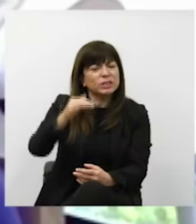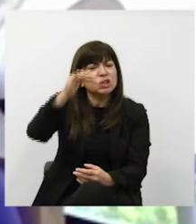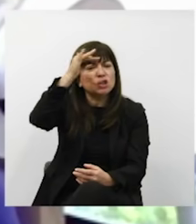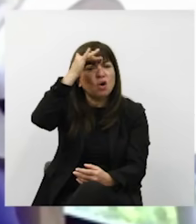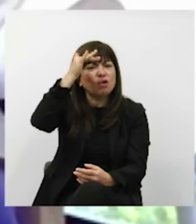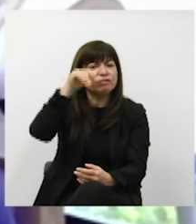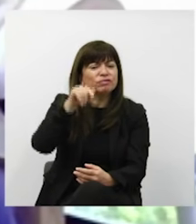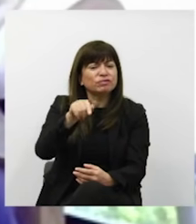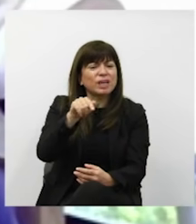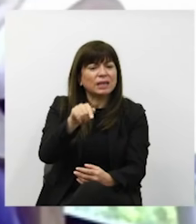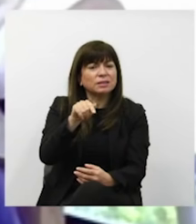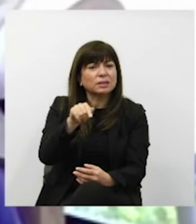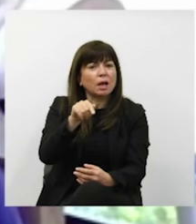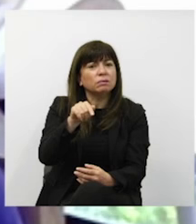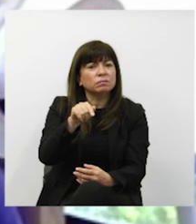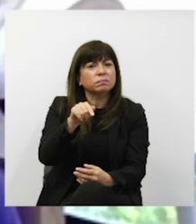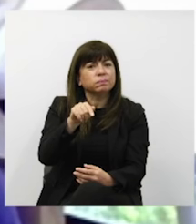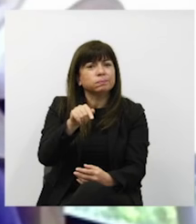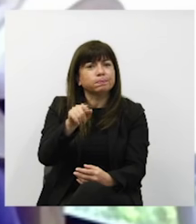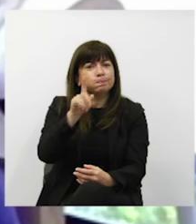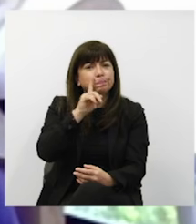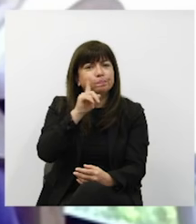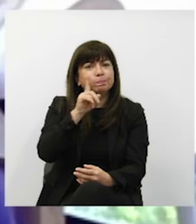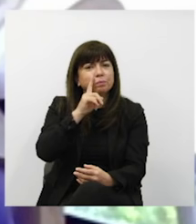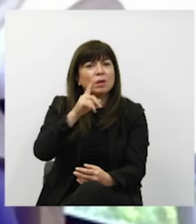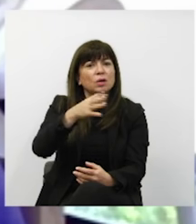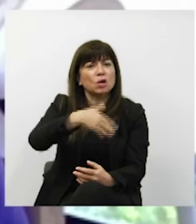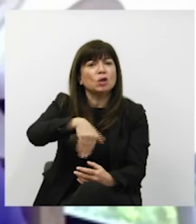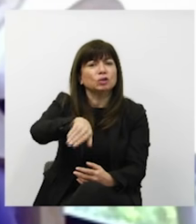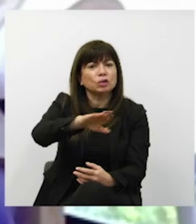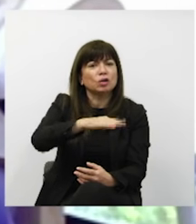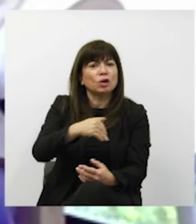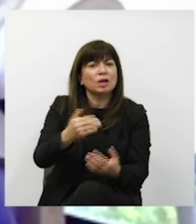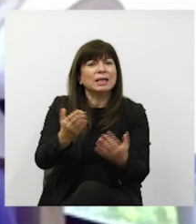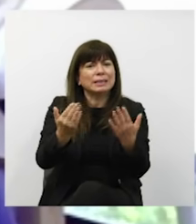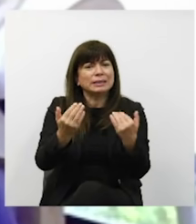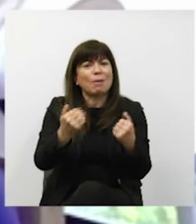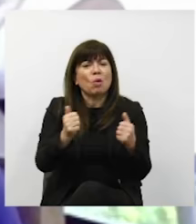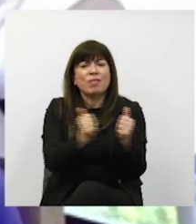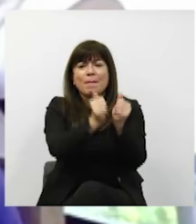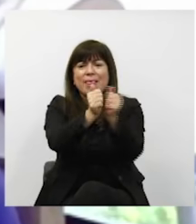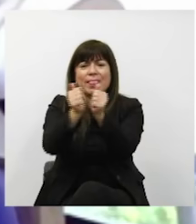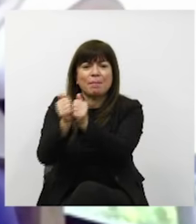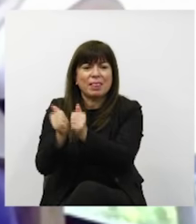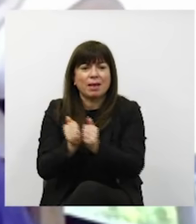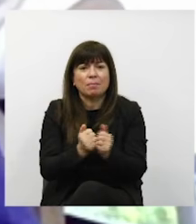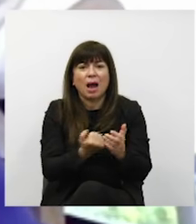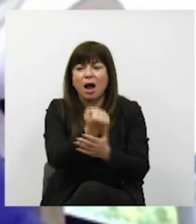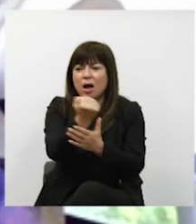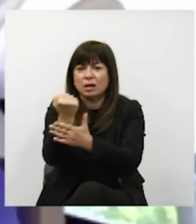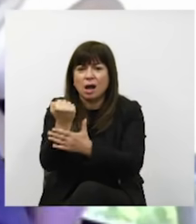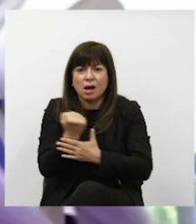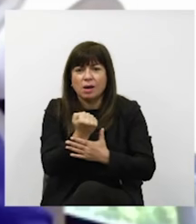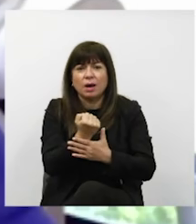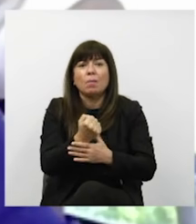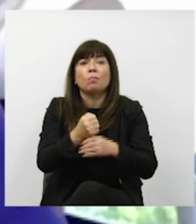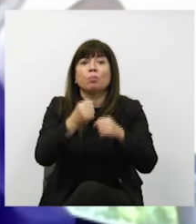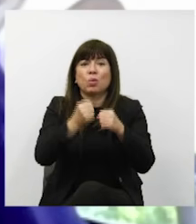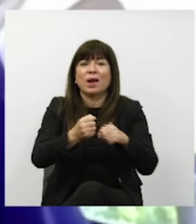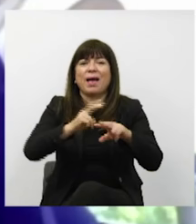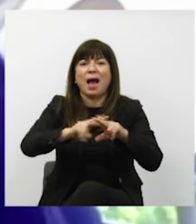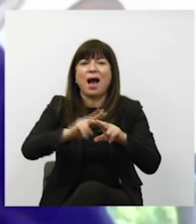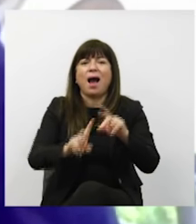la conciencia de que todos nos necesitamos, que todos dependemos de todos, puede generar un nuevo contrato